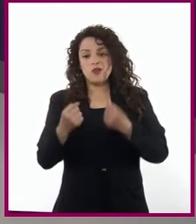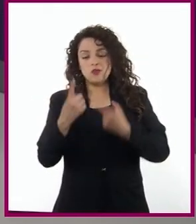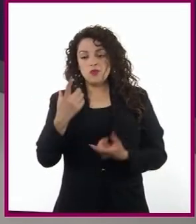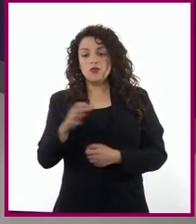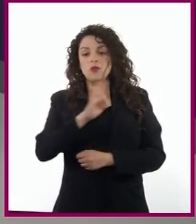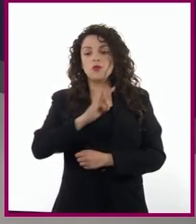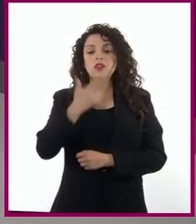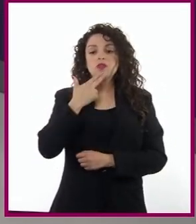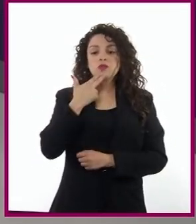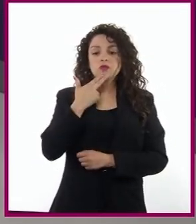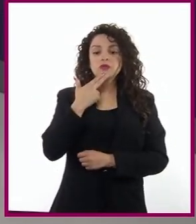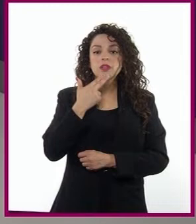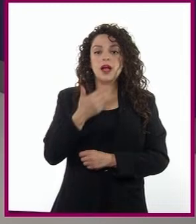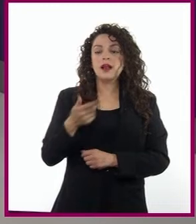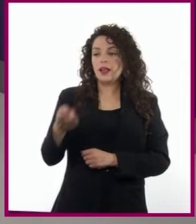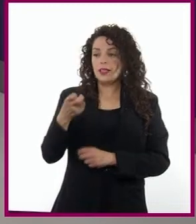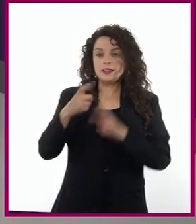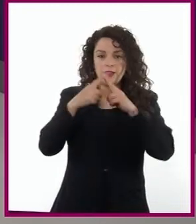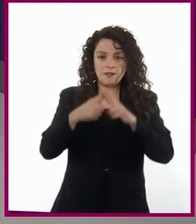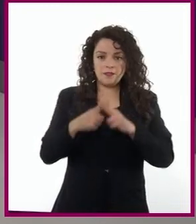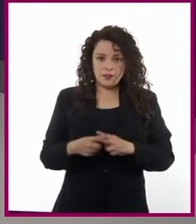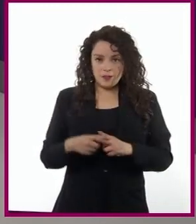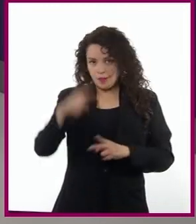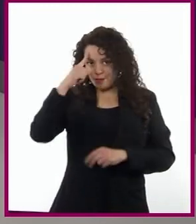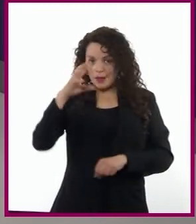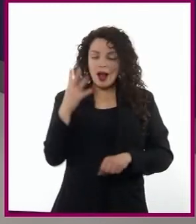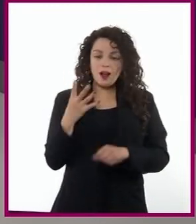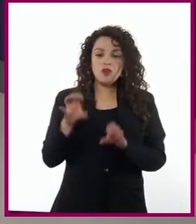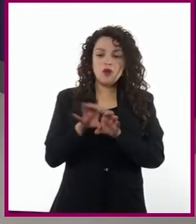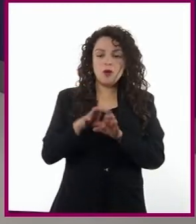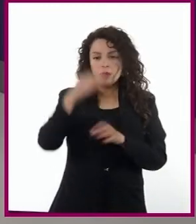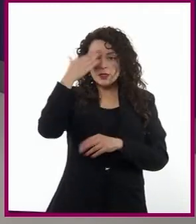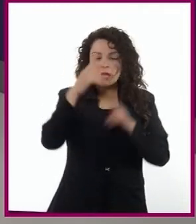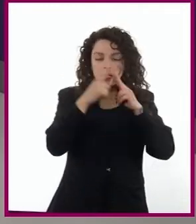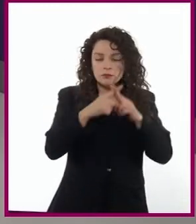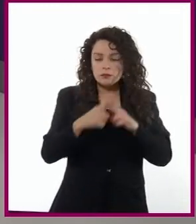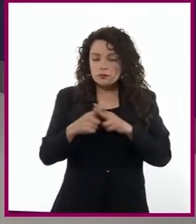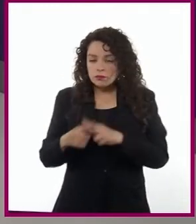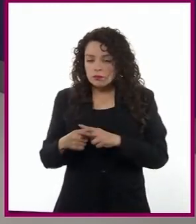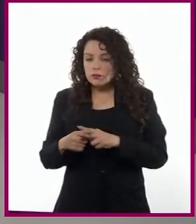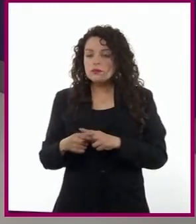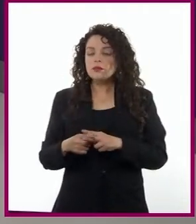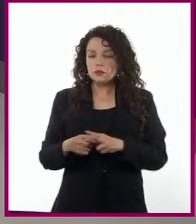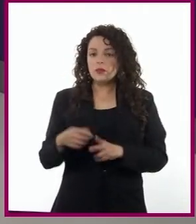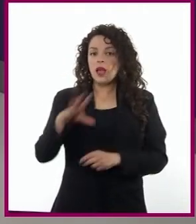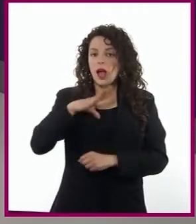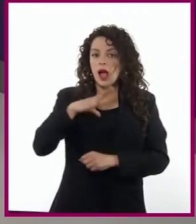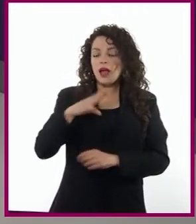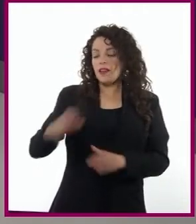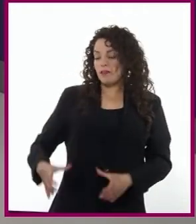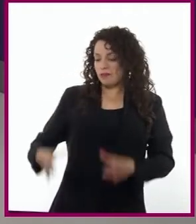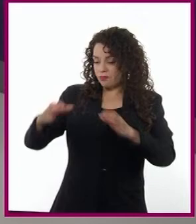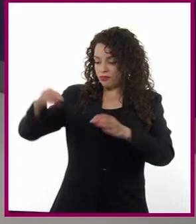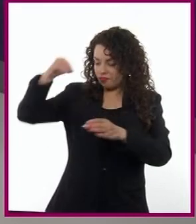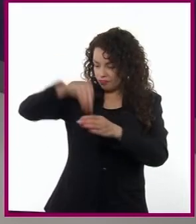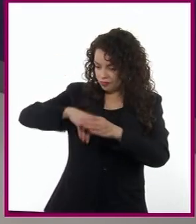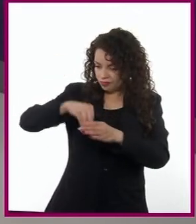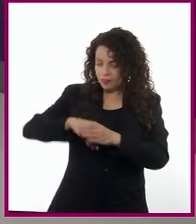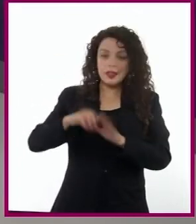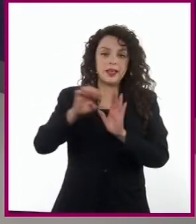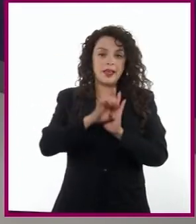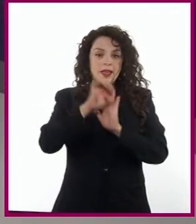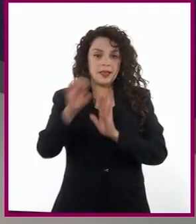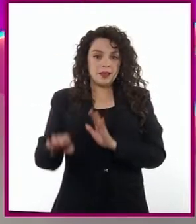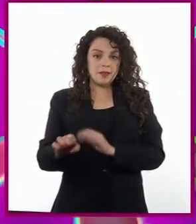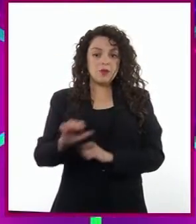utilizar las fórmulas antes vistas, con el objeto de calcular la capacidad que contiene un envase, como es el caso